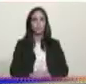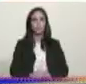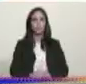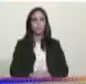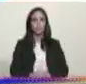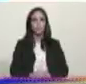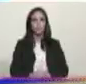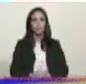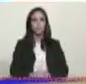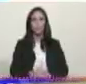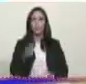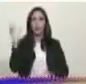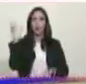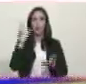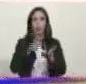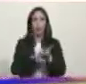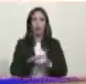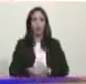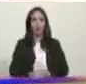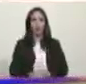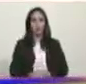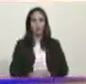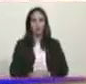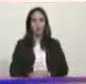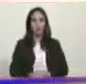Adelante, aprobado.